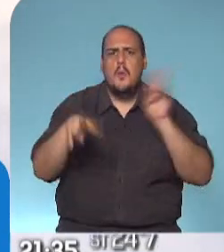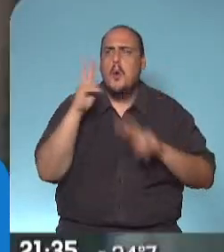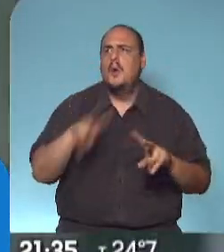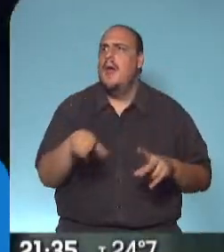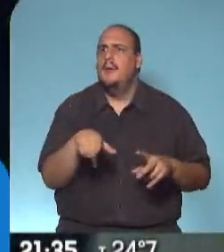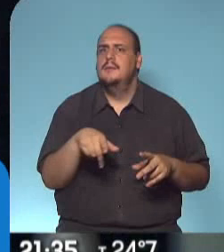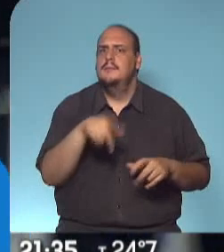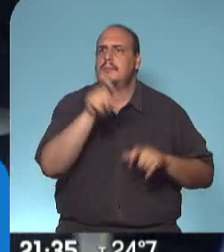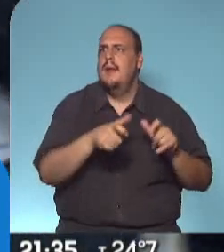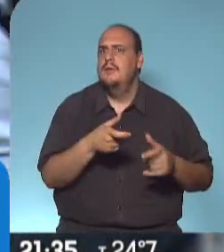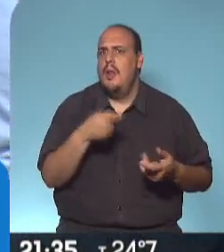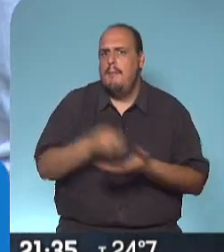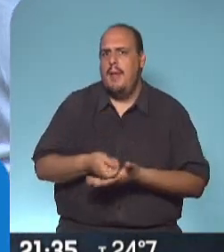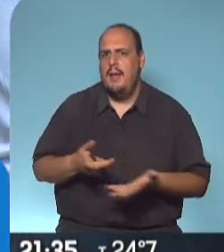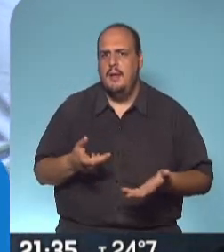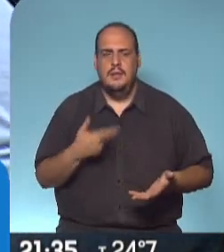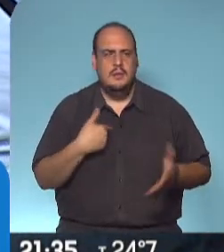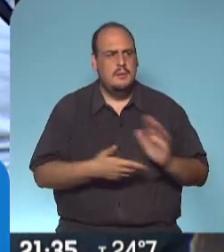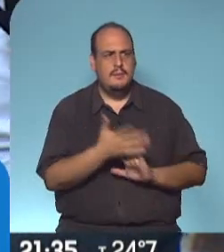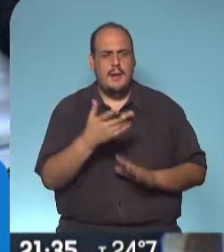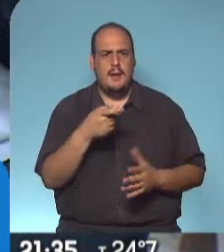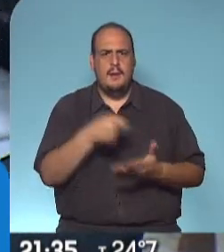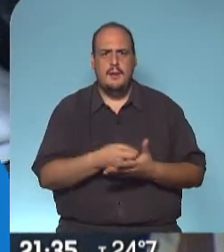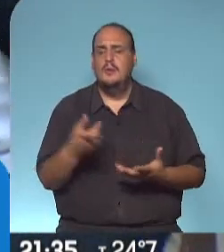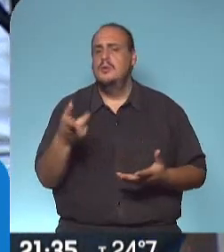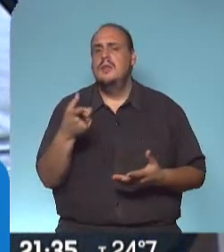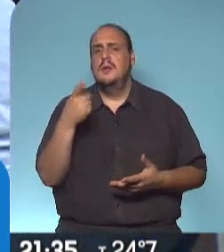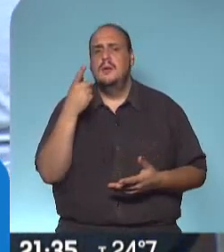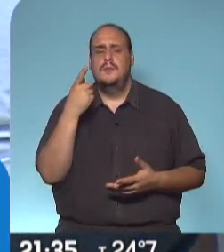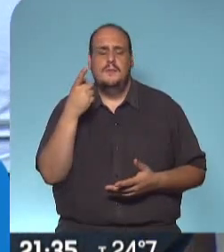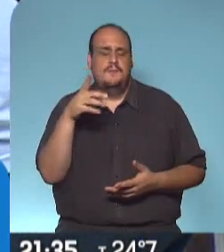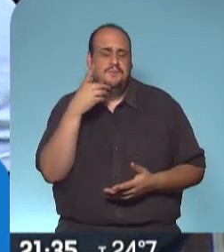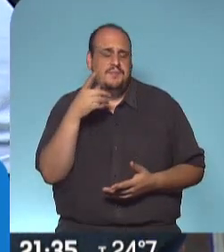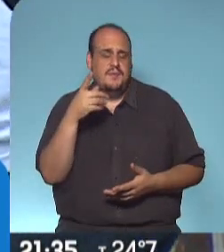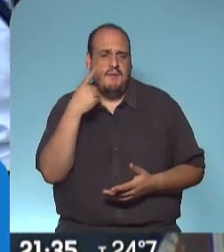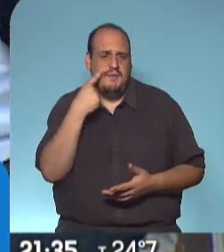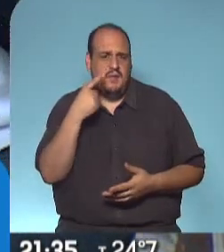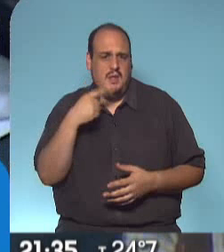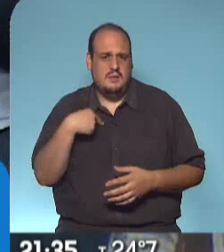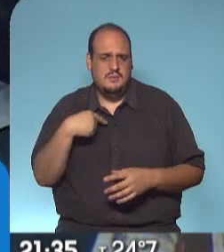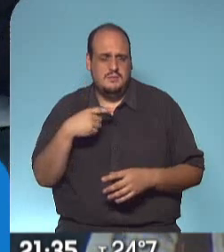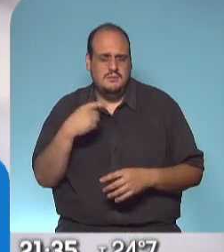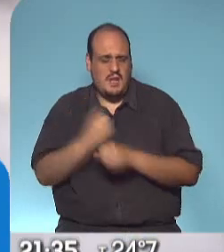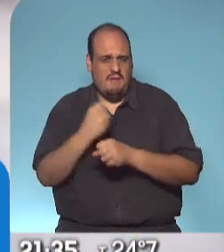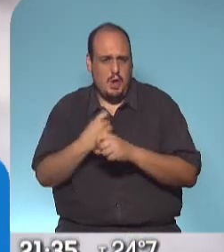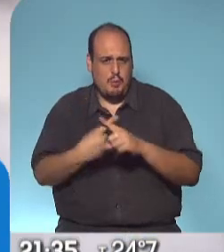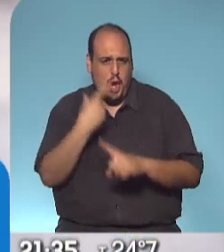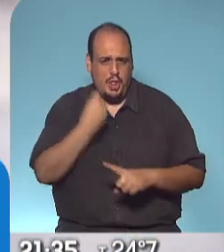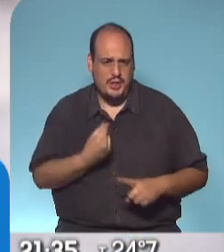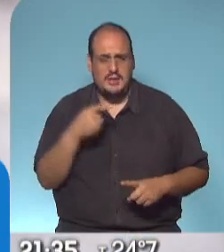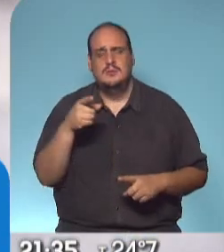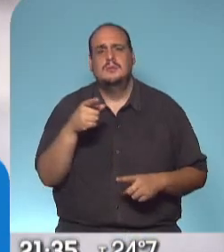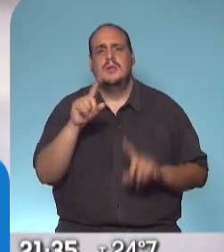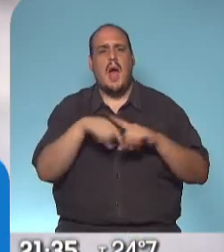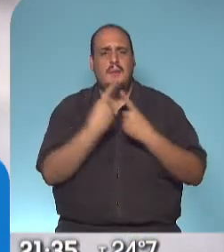cuarentena. ¿Cómo buscar cliente afuera? Viven el día a día. De hecho, el arreglo económico que tienen de pagar su habitación es por día. Desde el